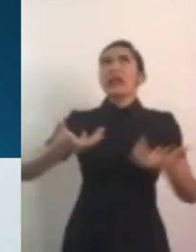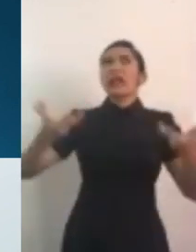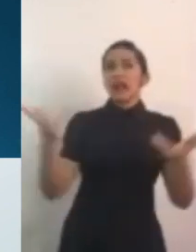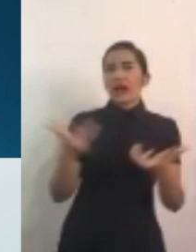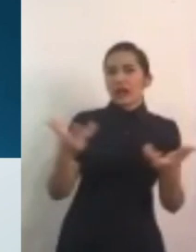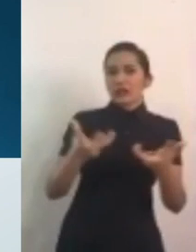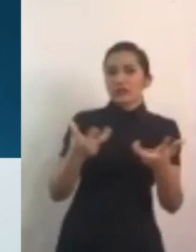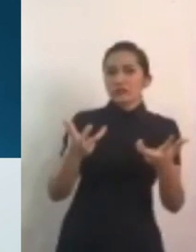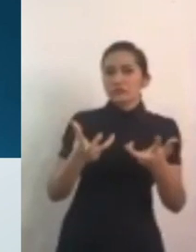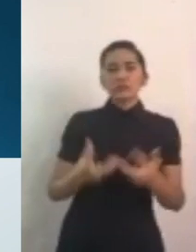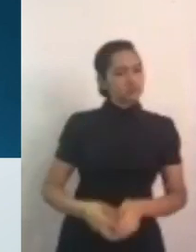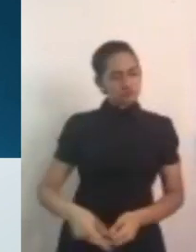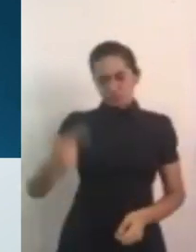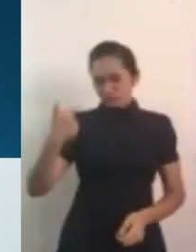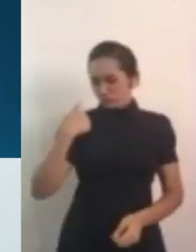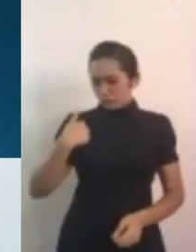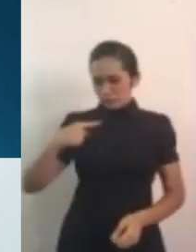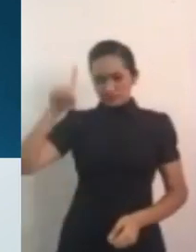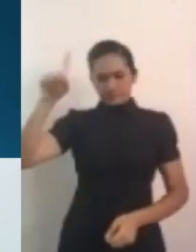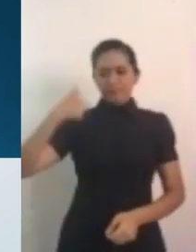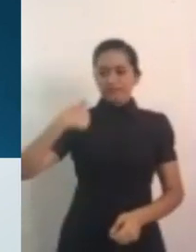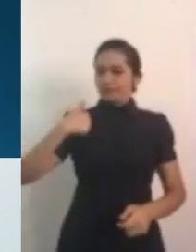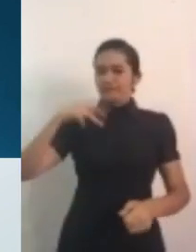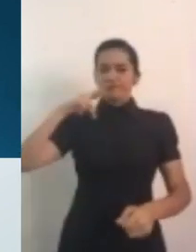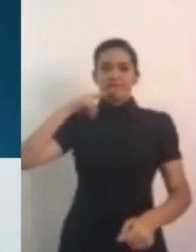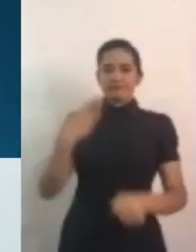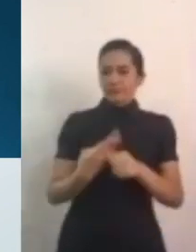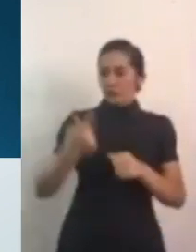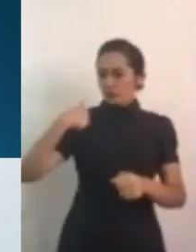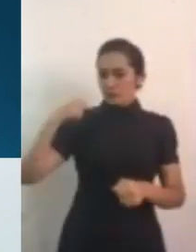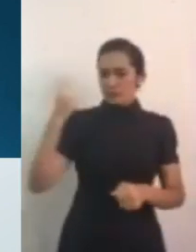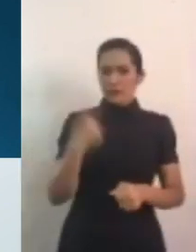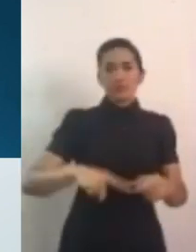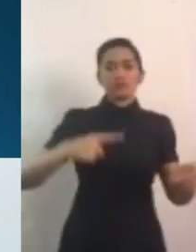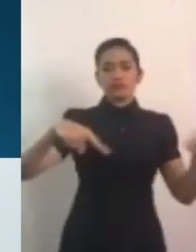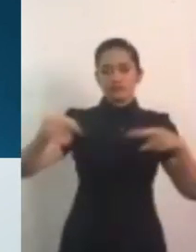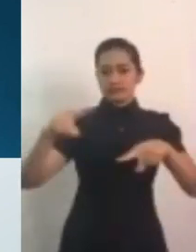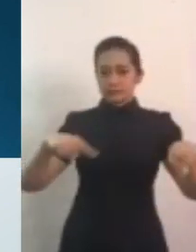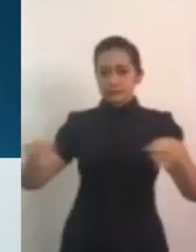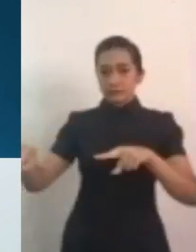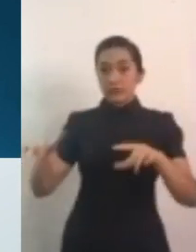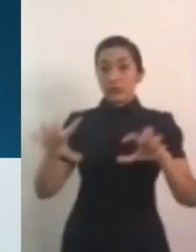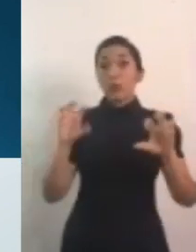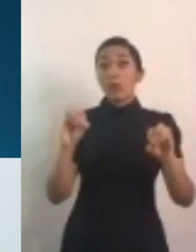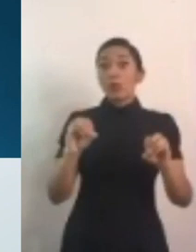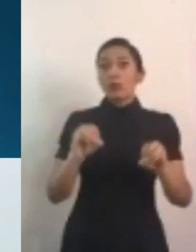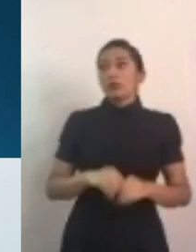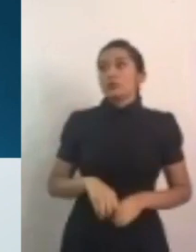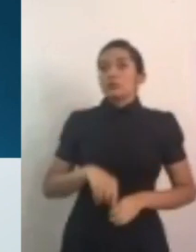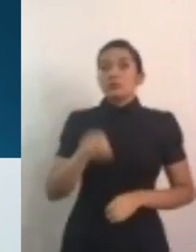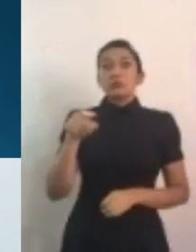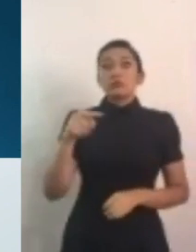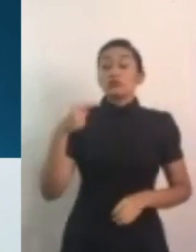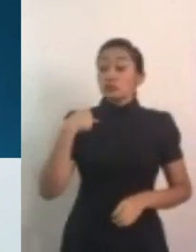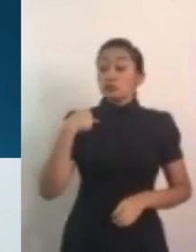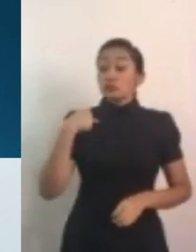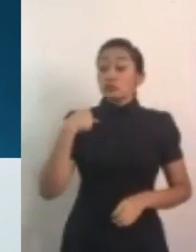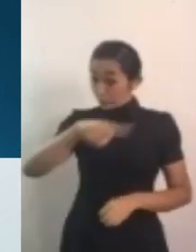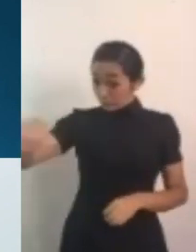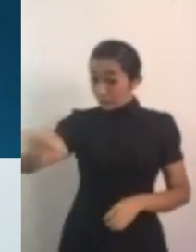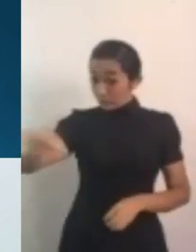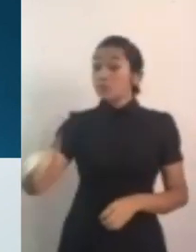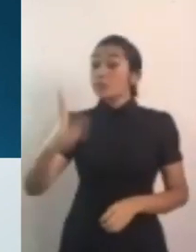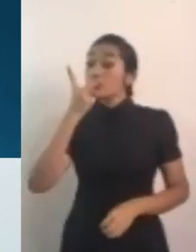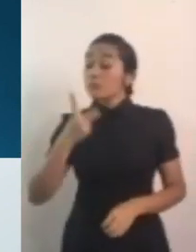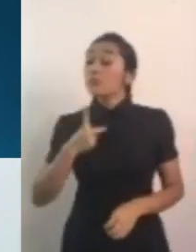hacia yo sigo siendo responsable, o bien al revés, a mí ustedes me tienen que decir qué hacer. Este es el tipo de